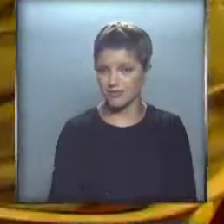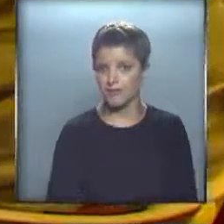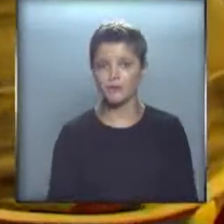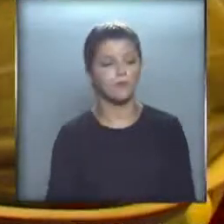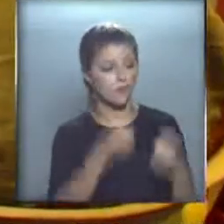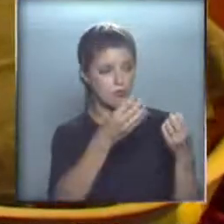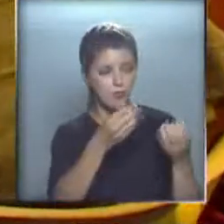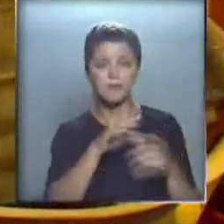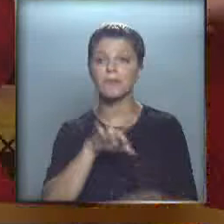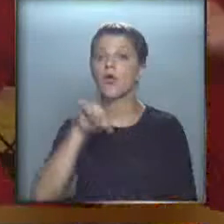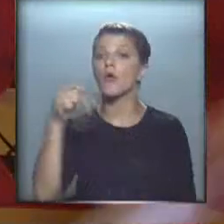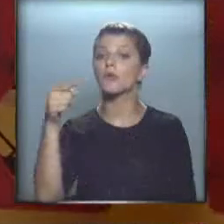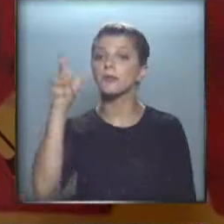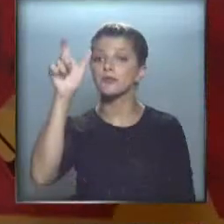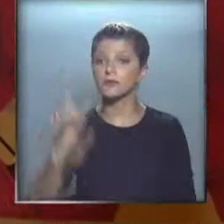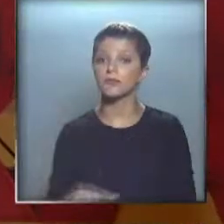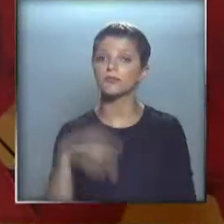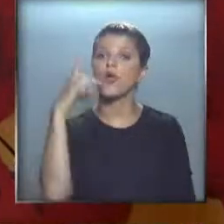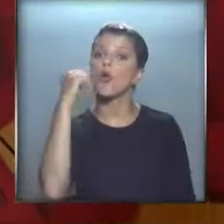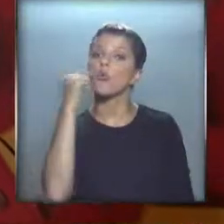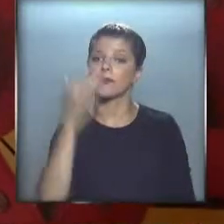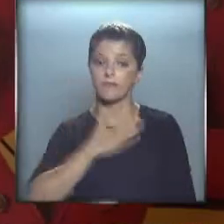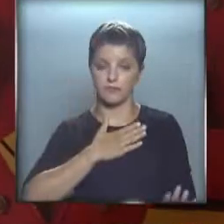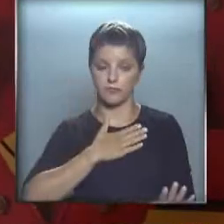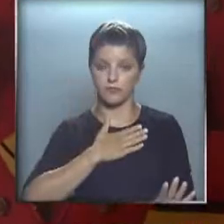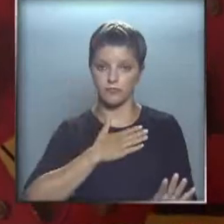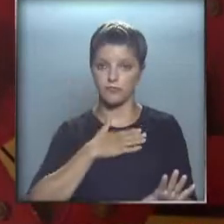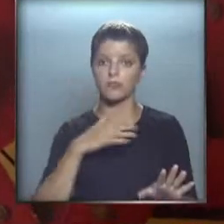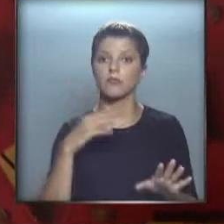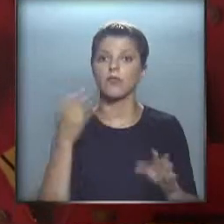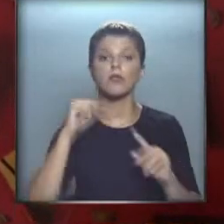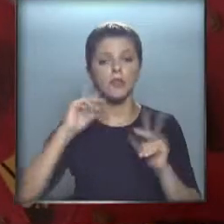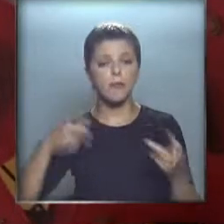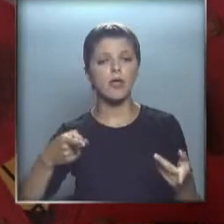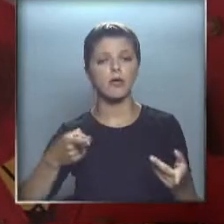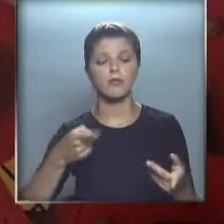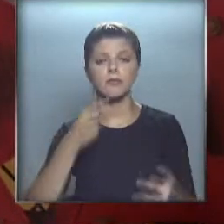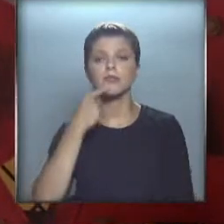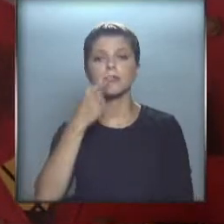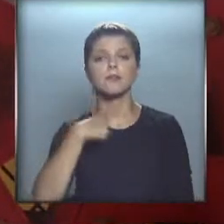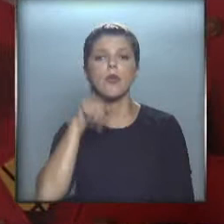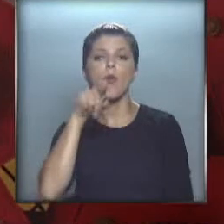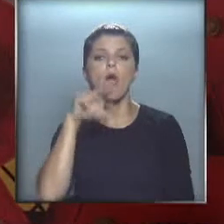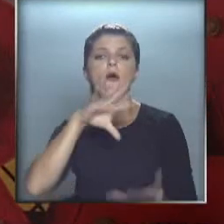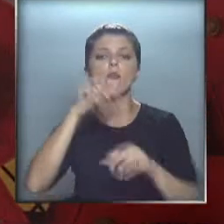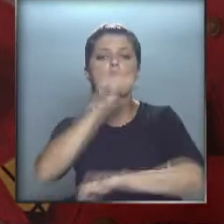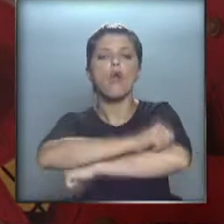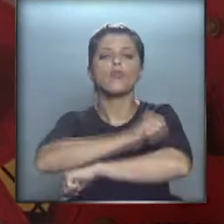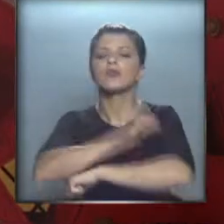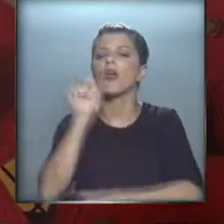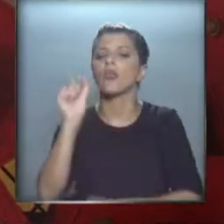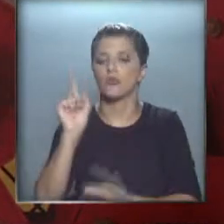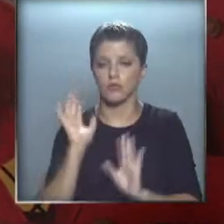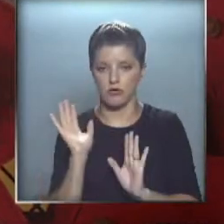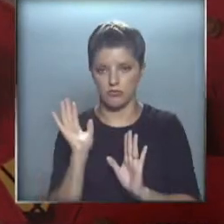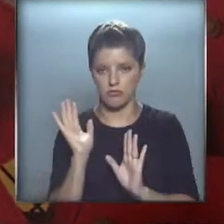Perfecto. A ver, por acá. Acá. Señor. También te dicen la forma de ser como es uno, capaz que